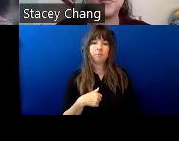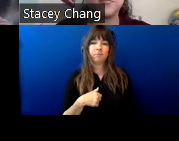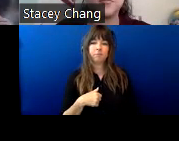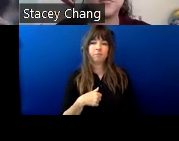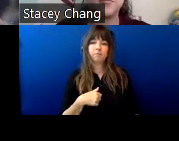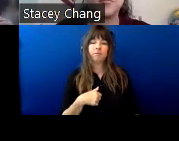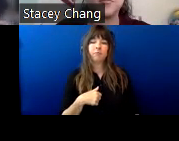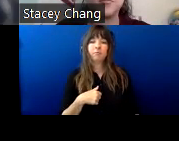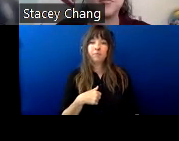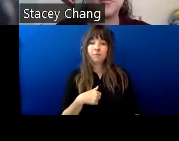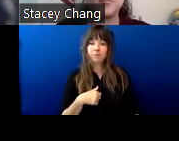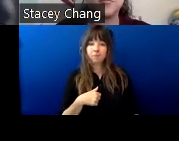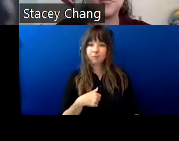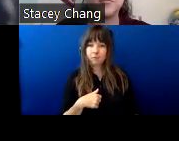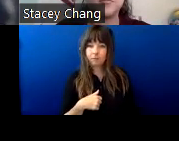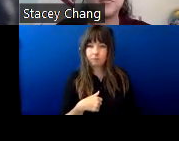Me gustaría